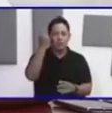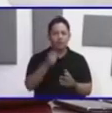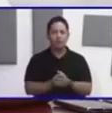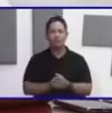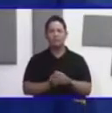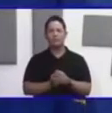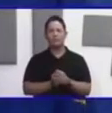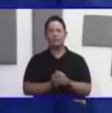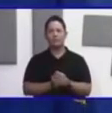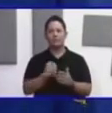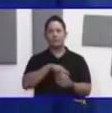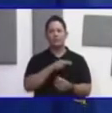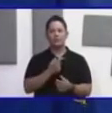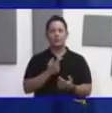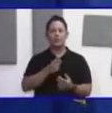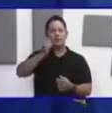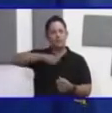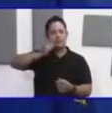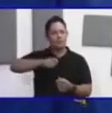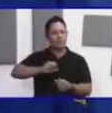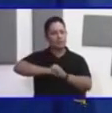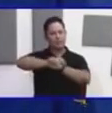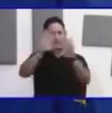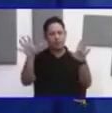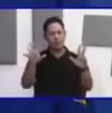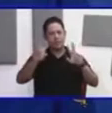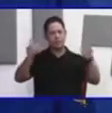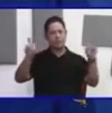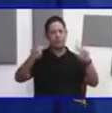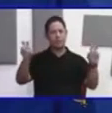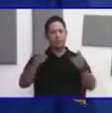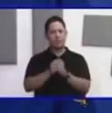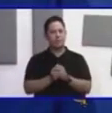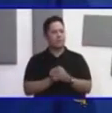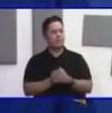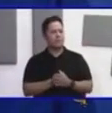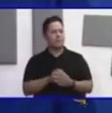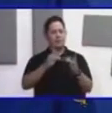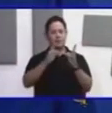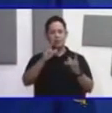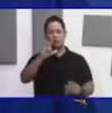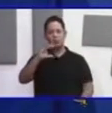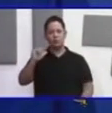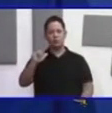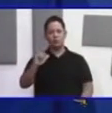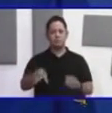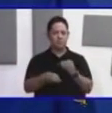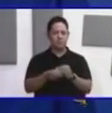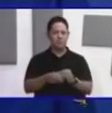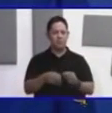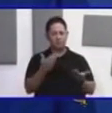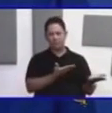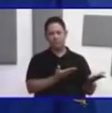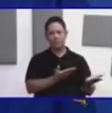necesitamos que aclaremos mucho sobre el tema específicamente, precisamente de la UCI, y también, señor secretario de